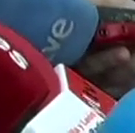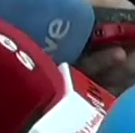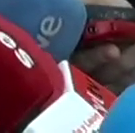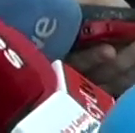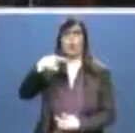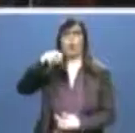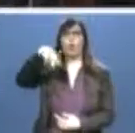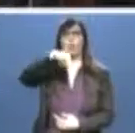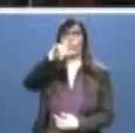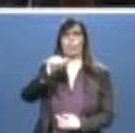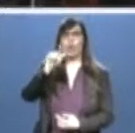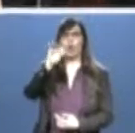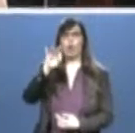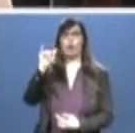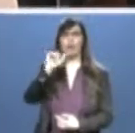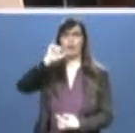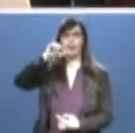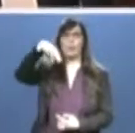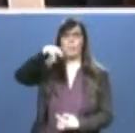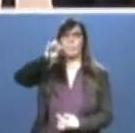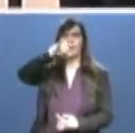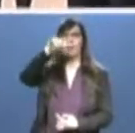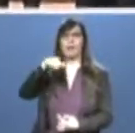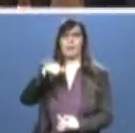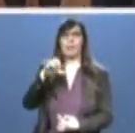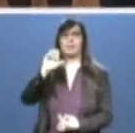Estatuto de Autonomía. El hemiciclo también ha sido testigo